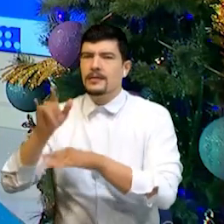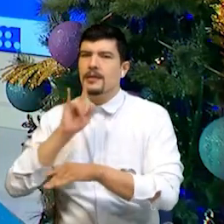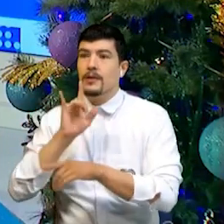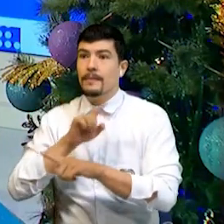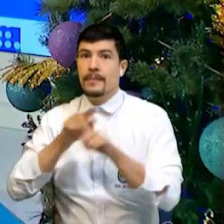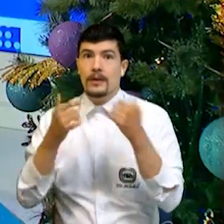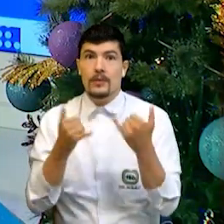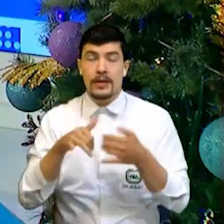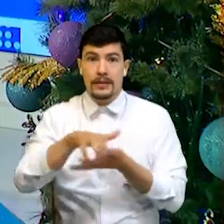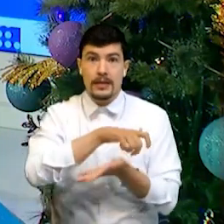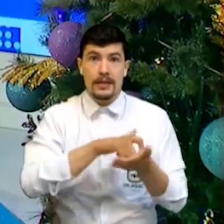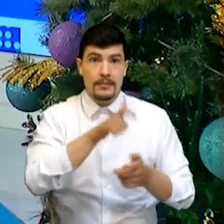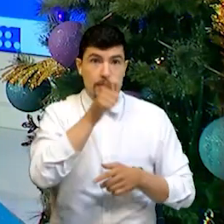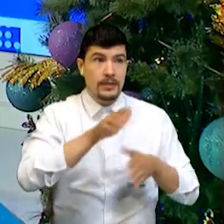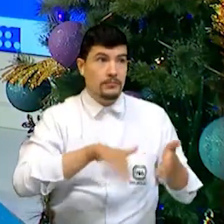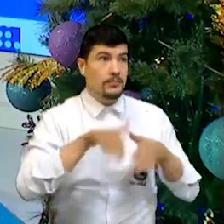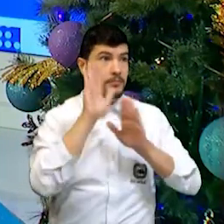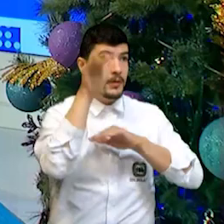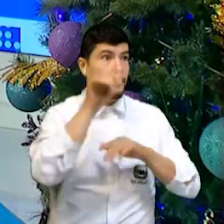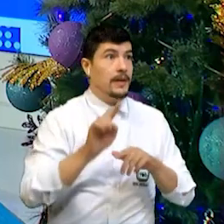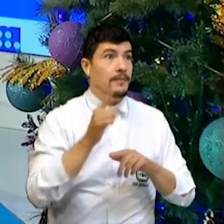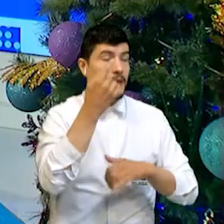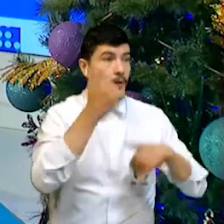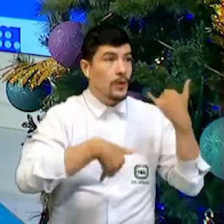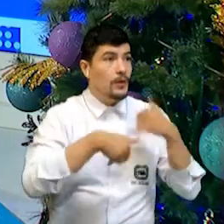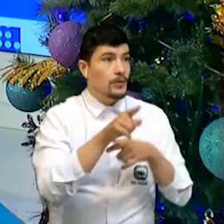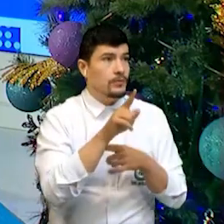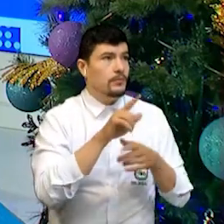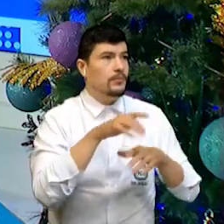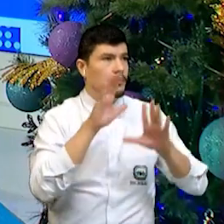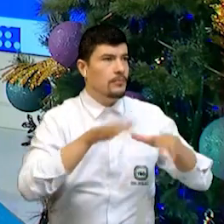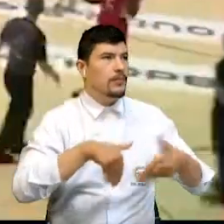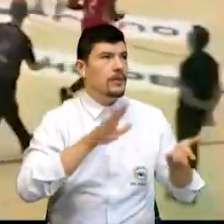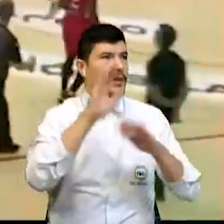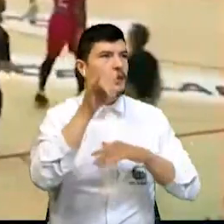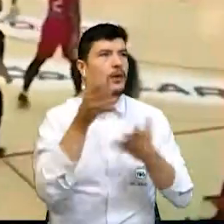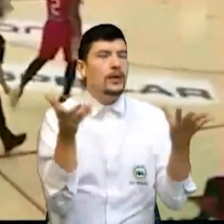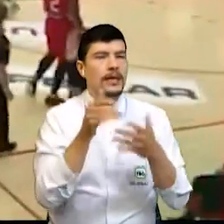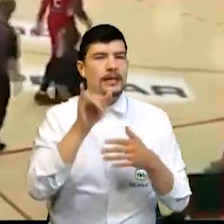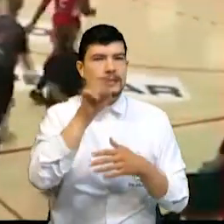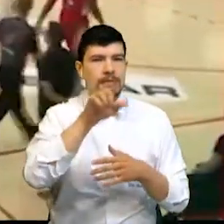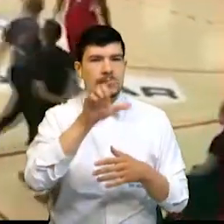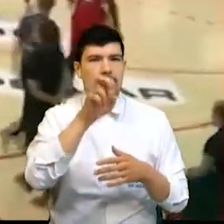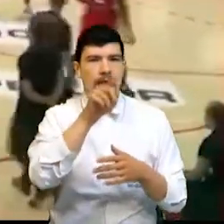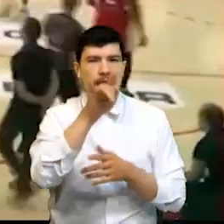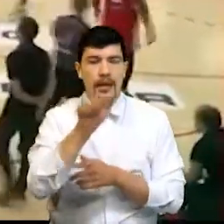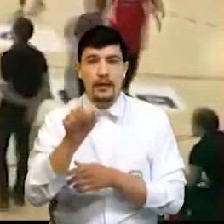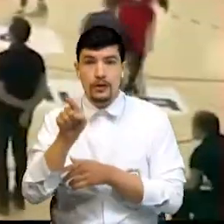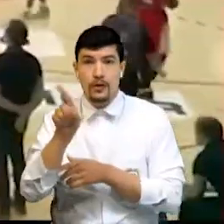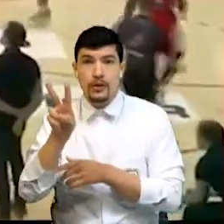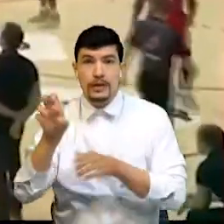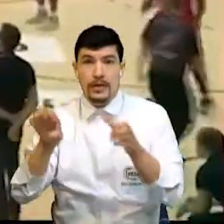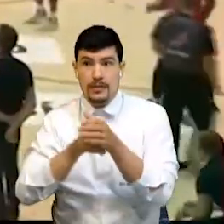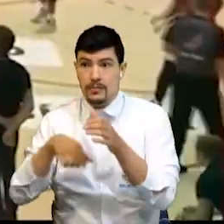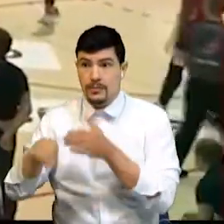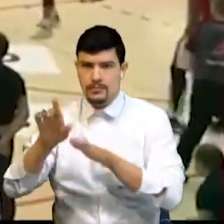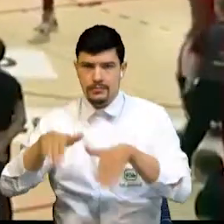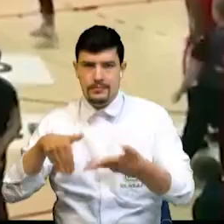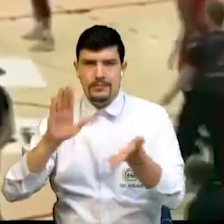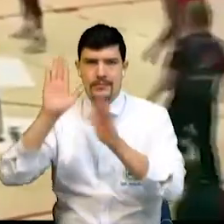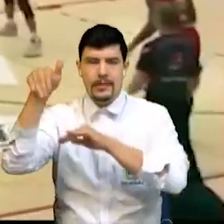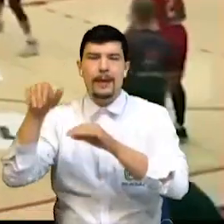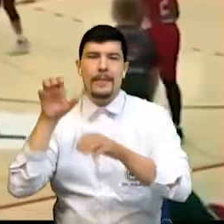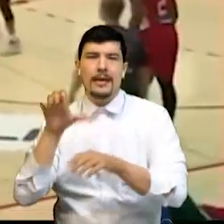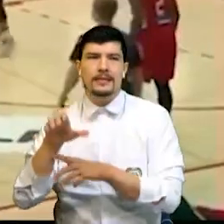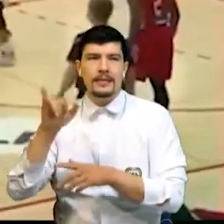hans de latencia ahora brilla en la primera división de la pelota naranja en islandia doce equipos compiten en la premier league del baloncesto de islandia